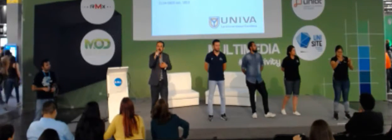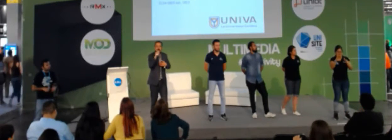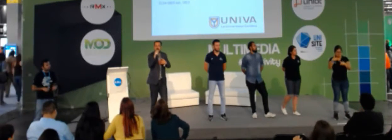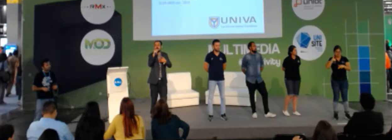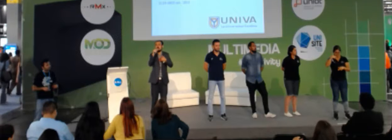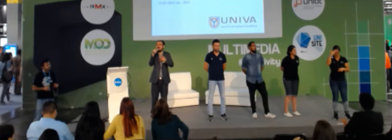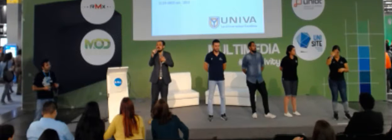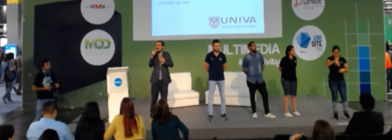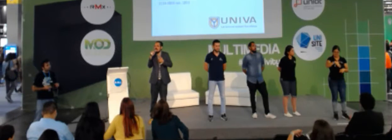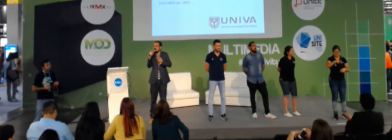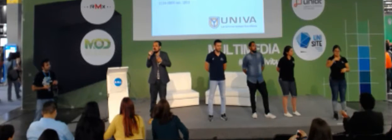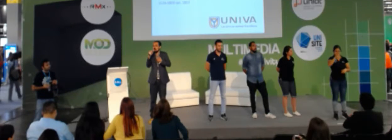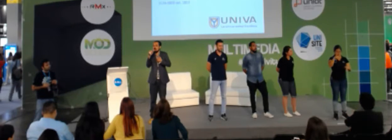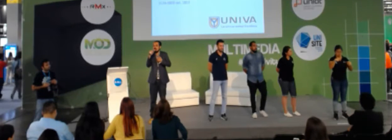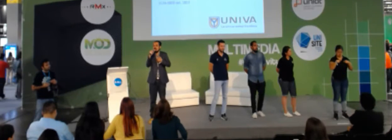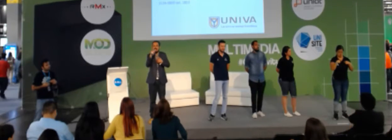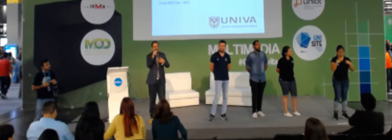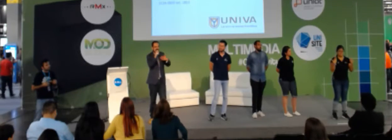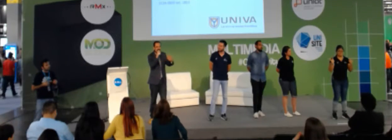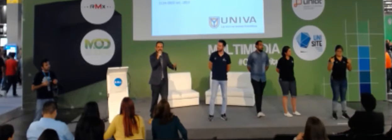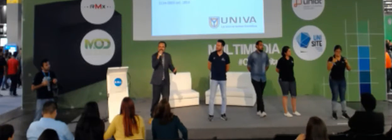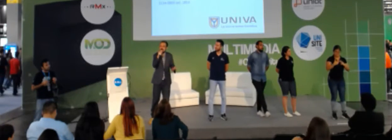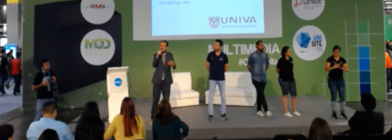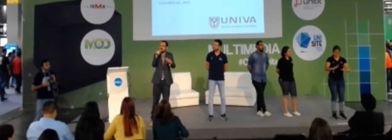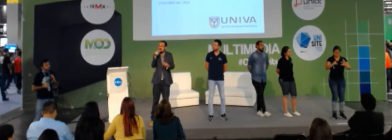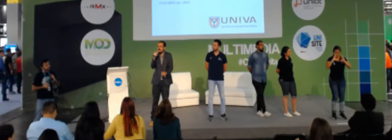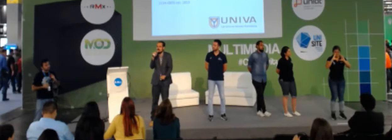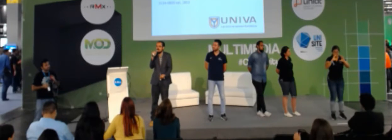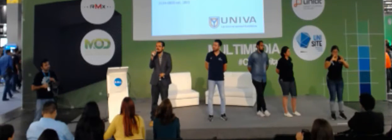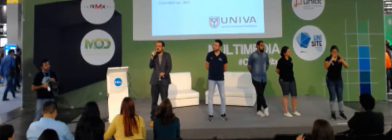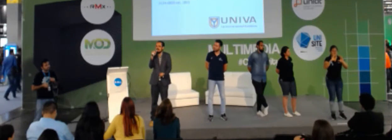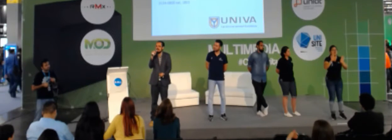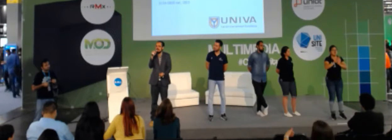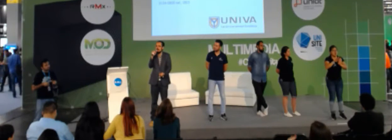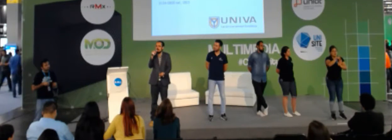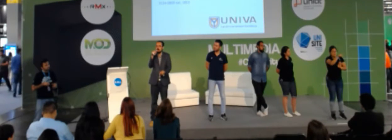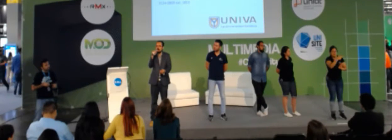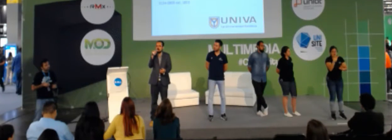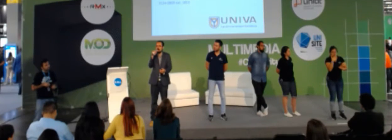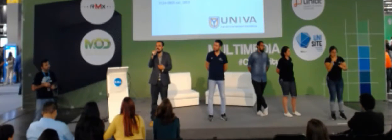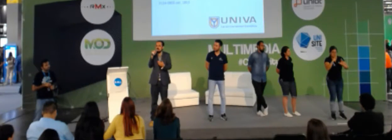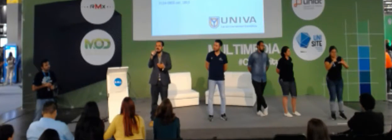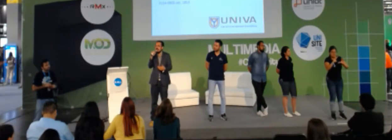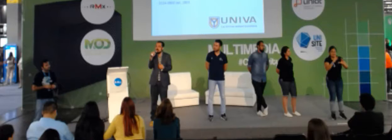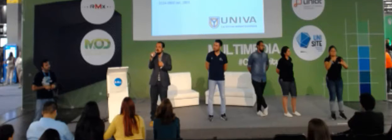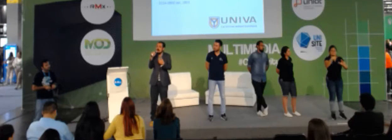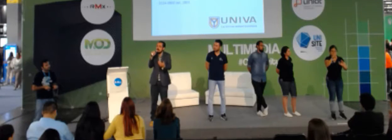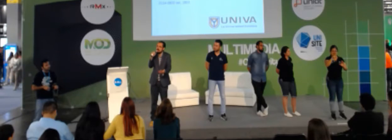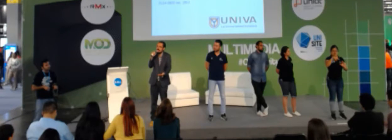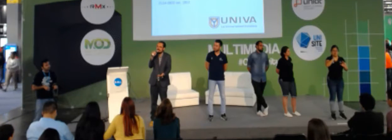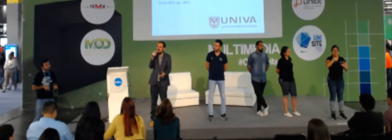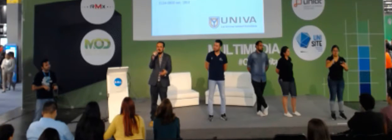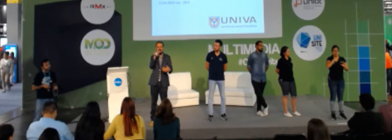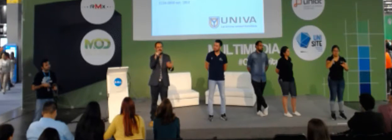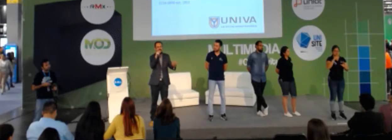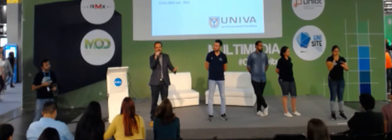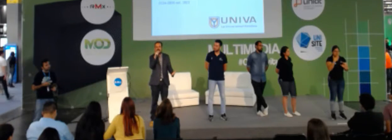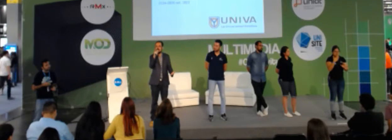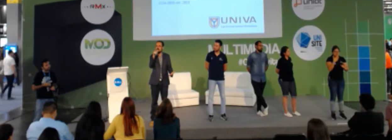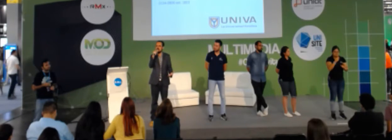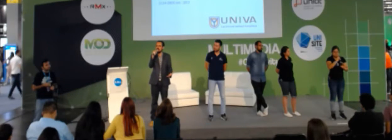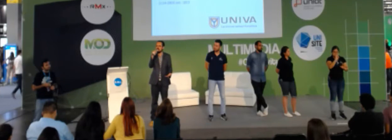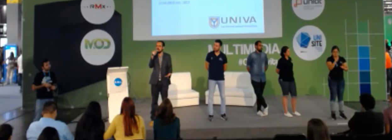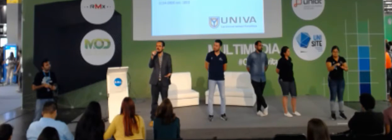yo, en mi papel de maestro, enseñarles a utilizar una herramienta, pero una herramienta que yo nunca había utilizado para